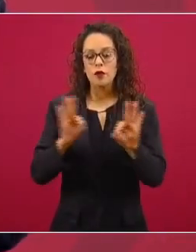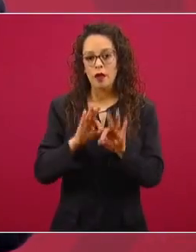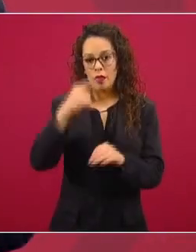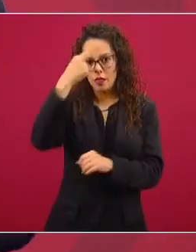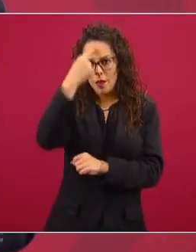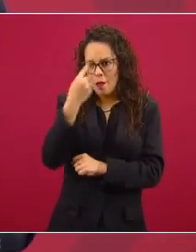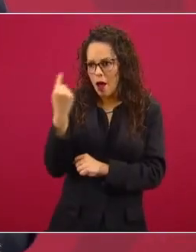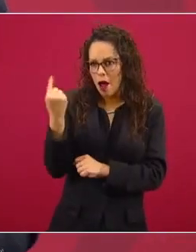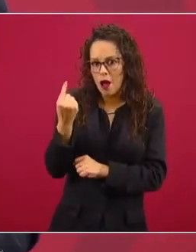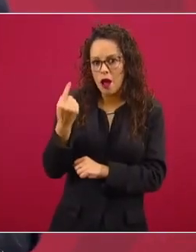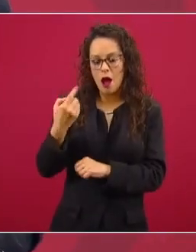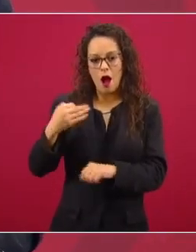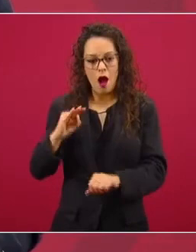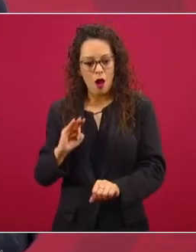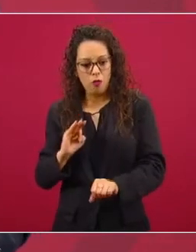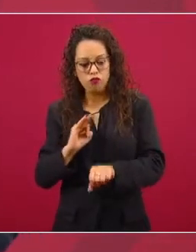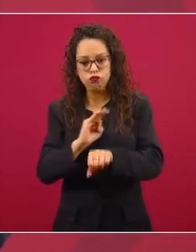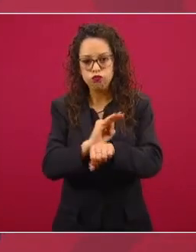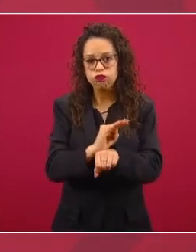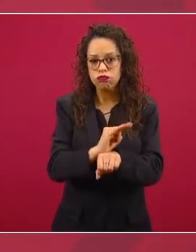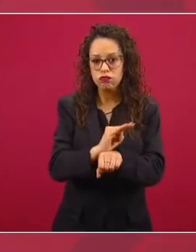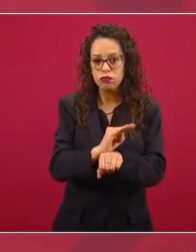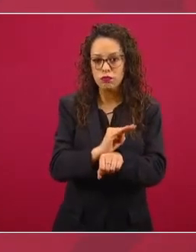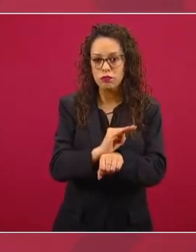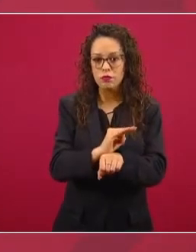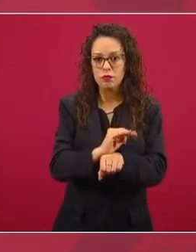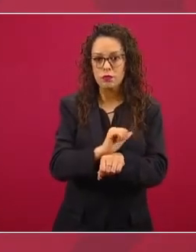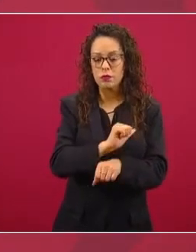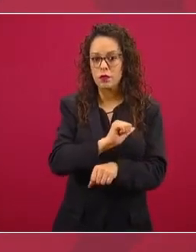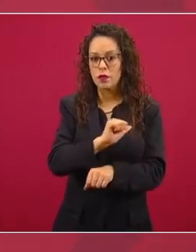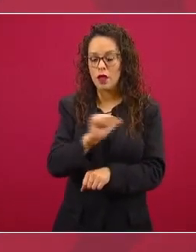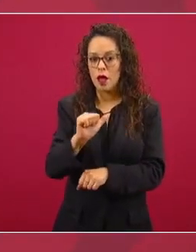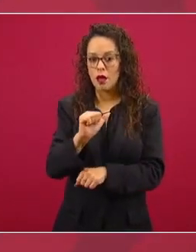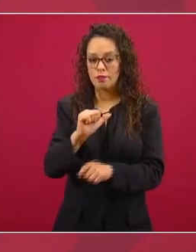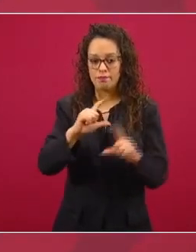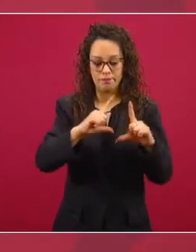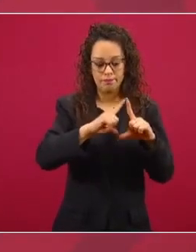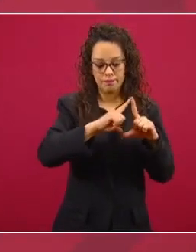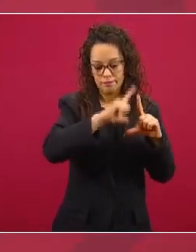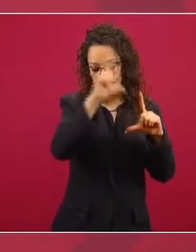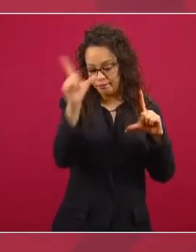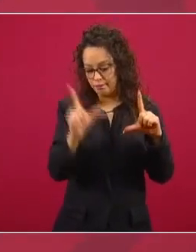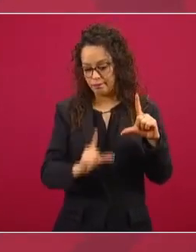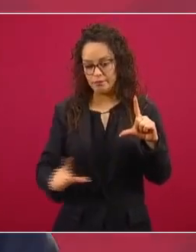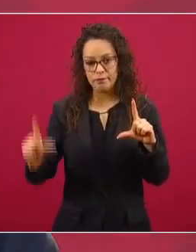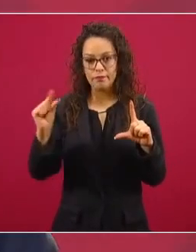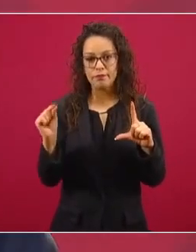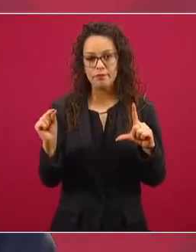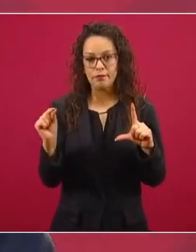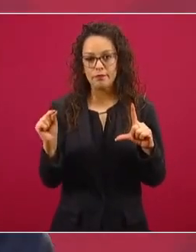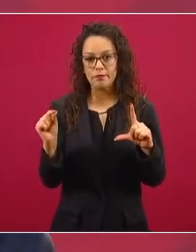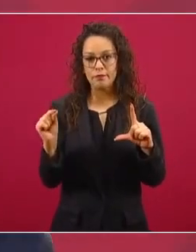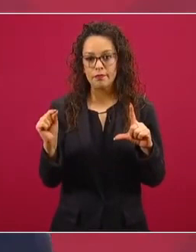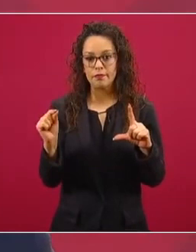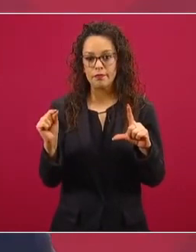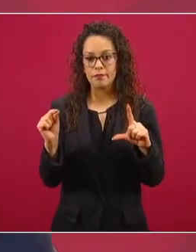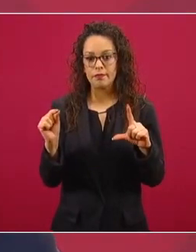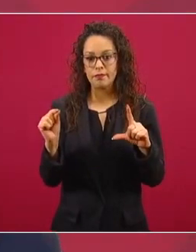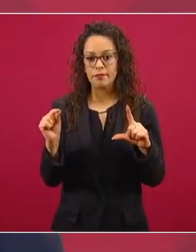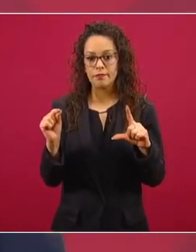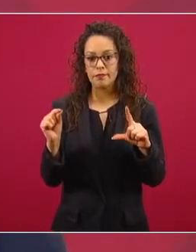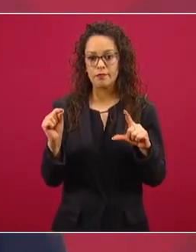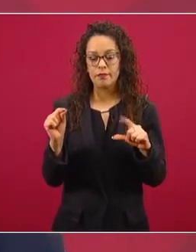protección a la integridad del territorio, a los